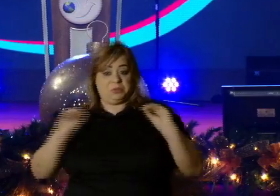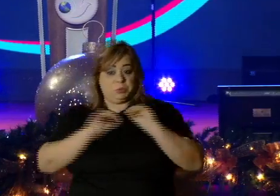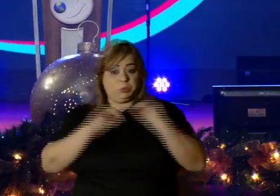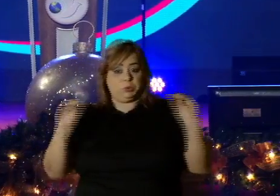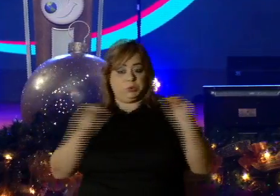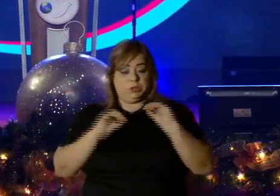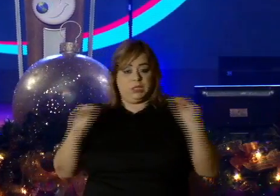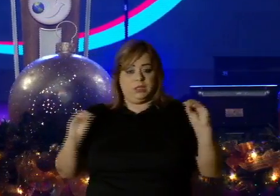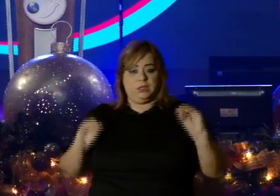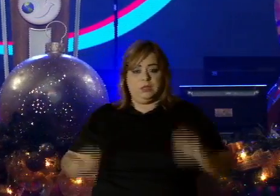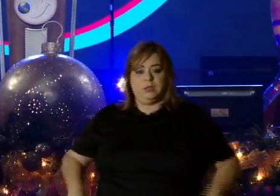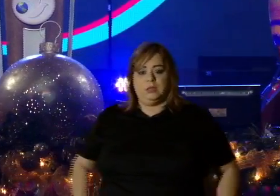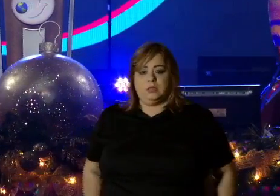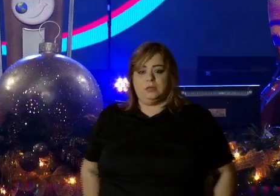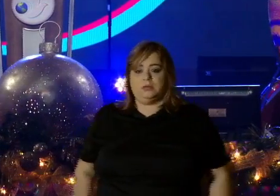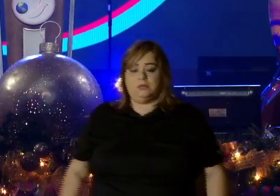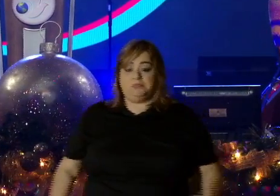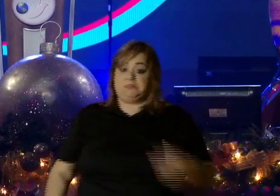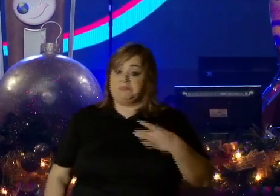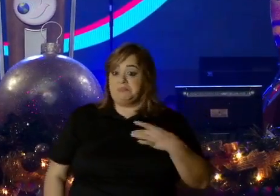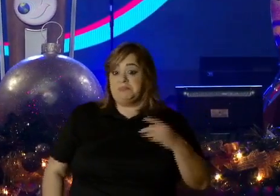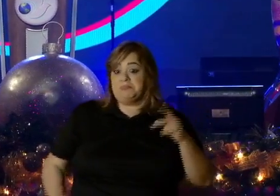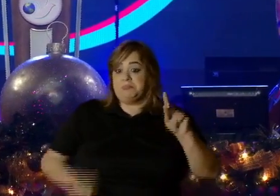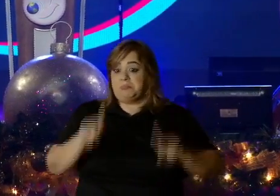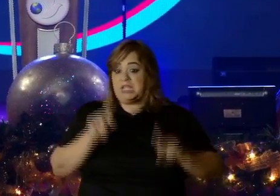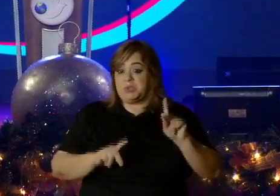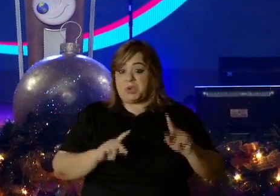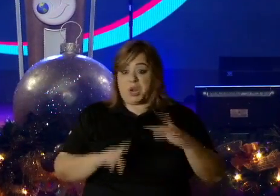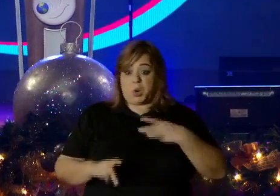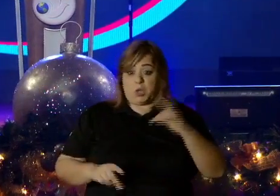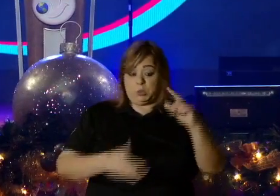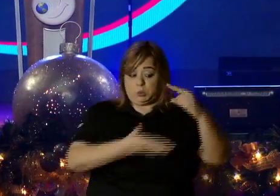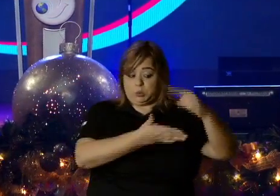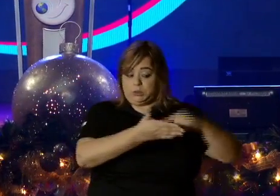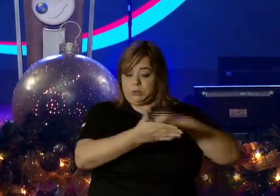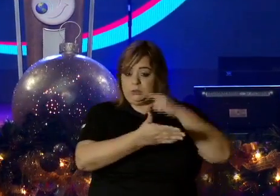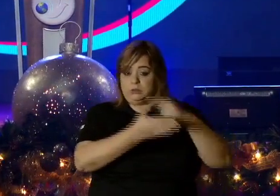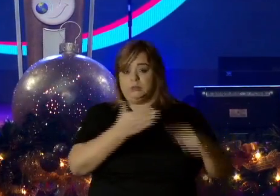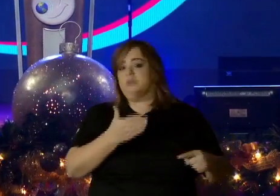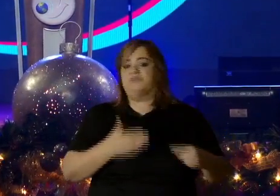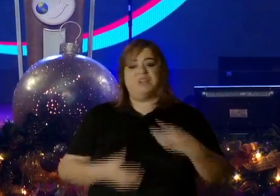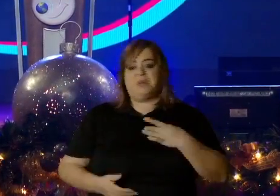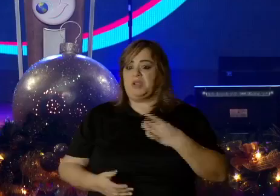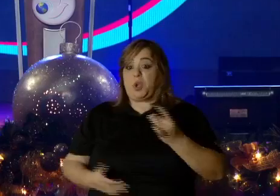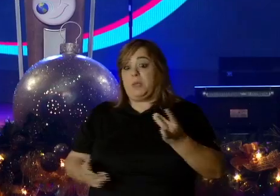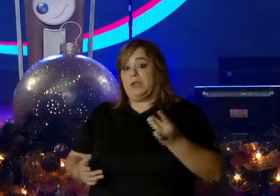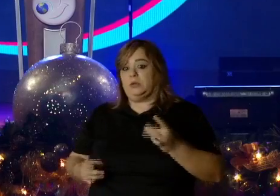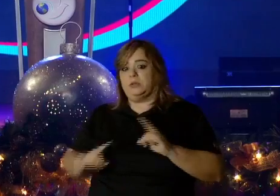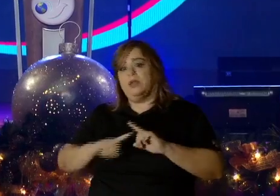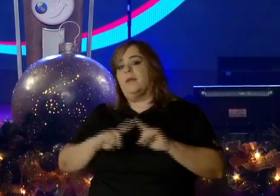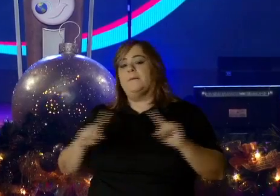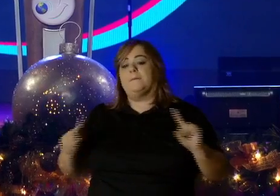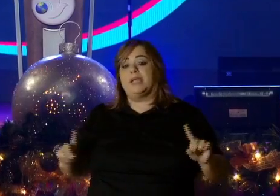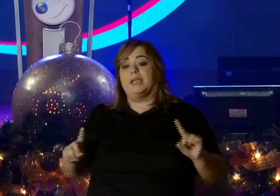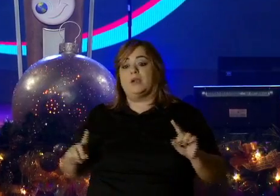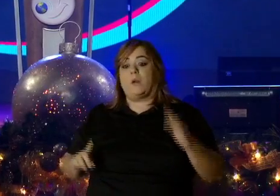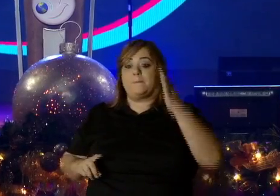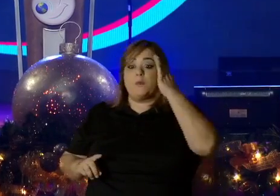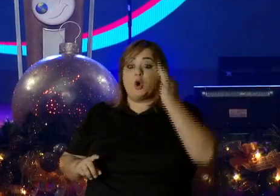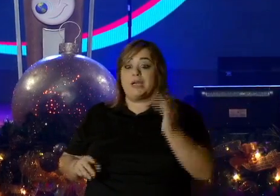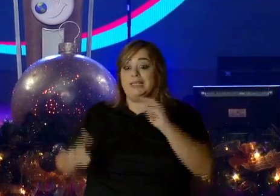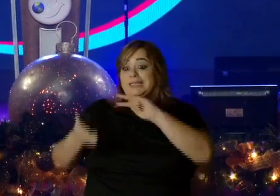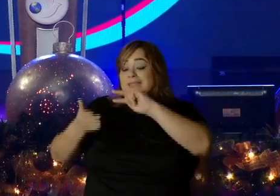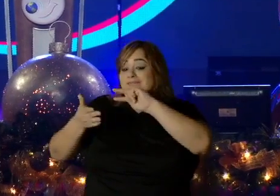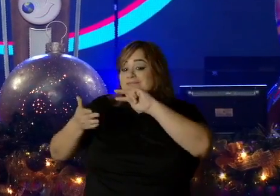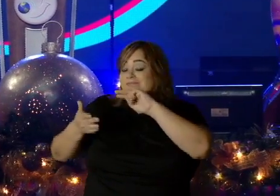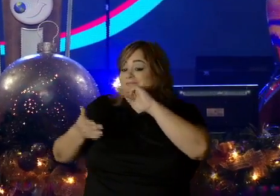piedras. No le gustan las críticas. No le gustan los insultos. No le gusta la persecución. Y a mí tampoco me gustan. Pero por la causa de Cristo, yo